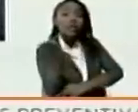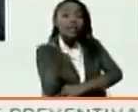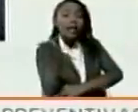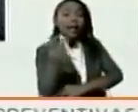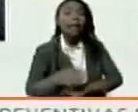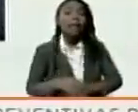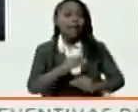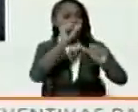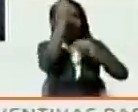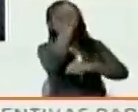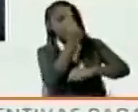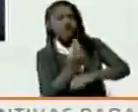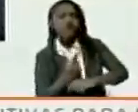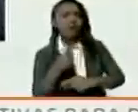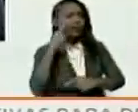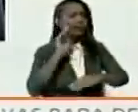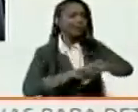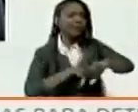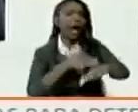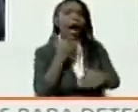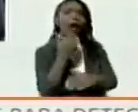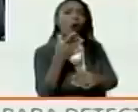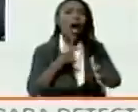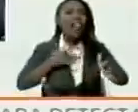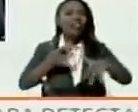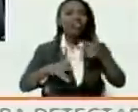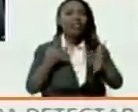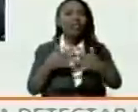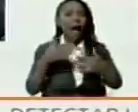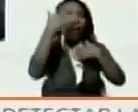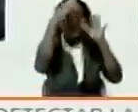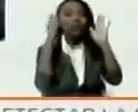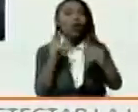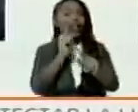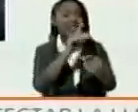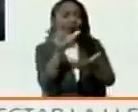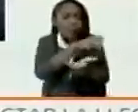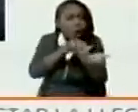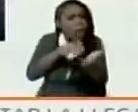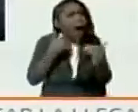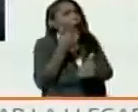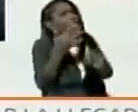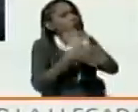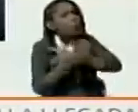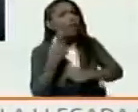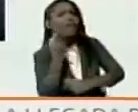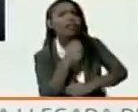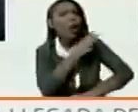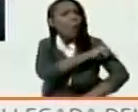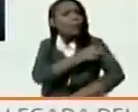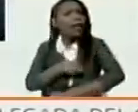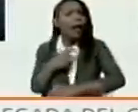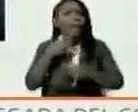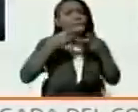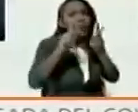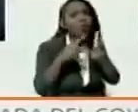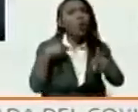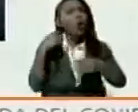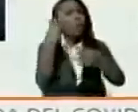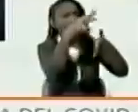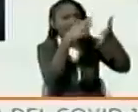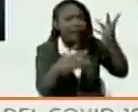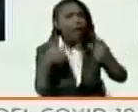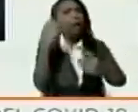diseñando, ¿tiene previsto tomar algún tipo de actividad para atender este tipo de problemas como la falta de agua en los hospitales públicos, la falta de insumos básicos,